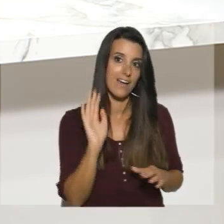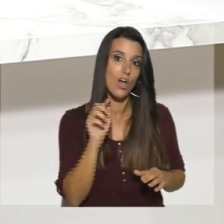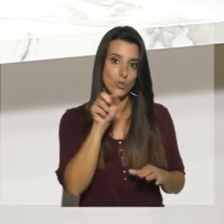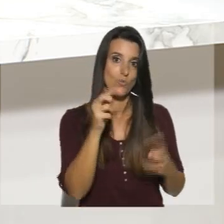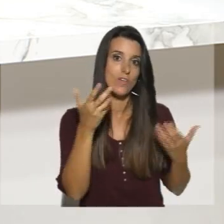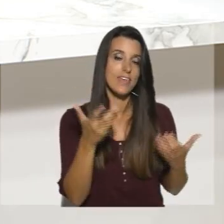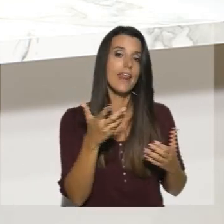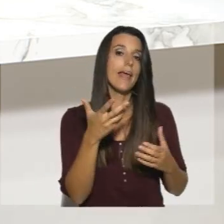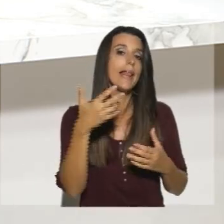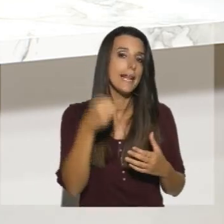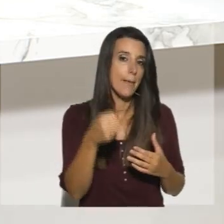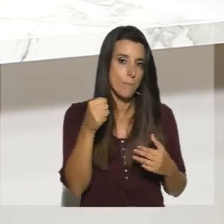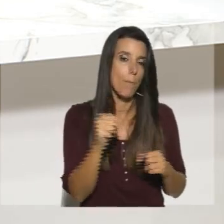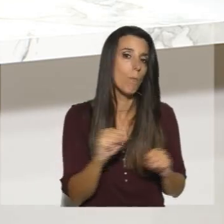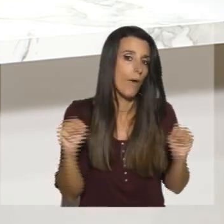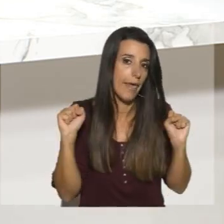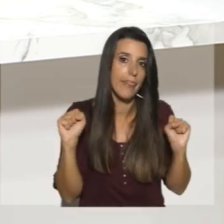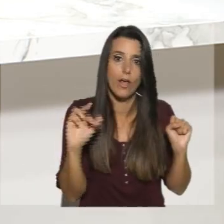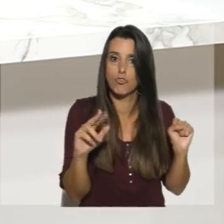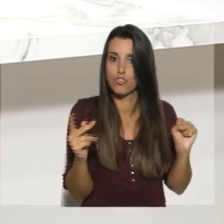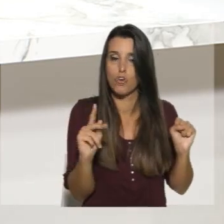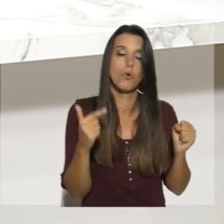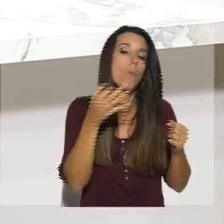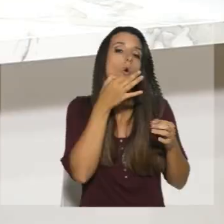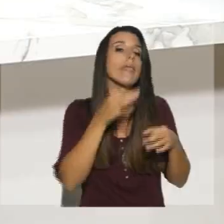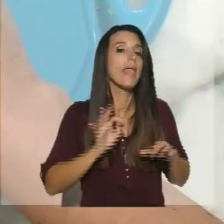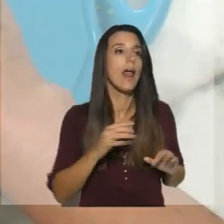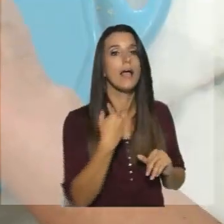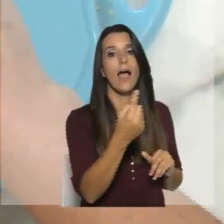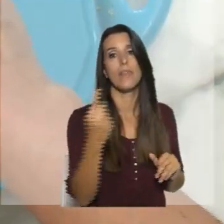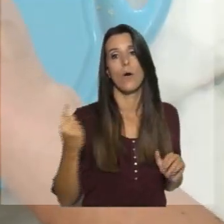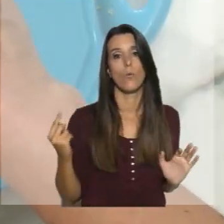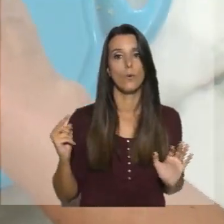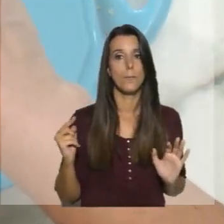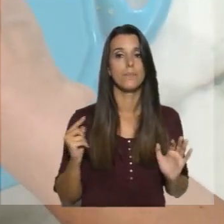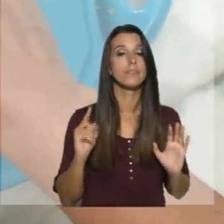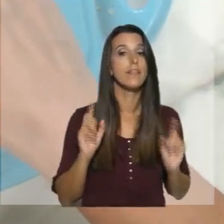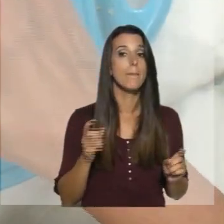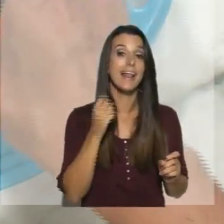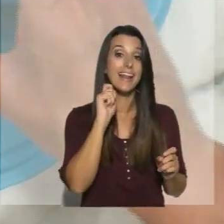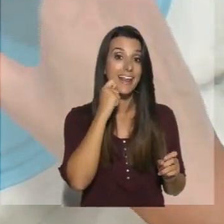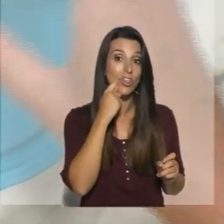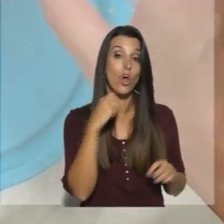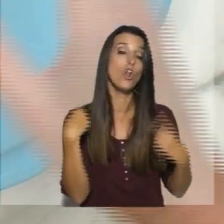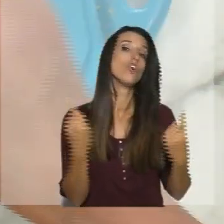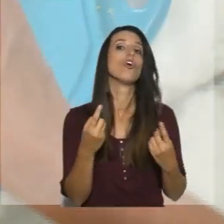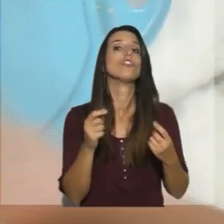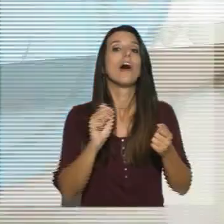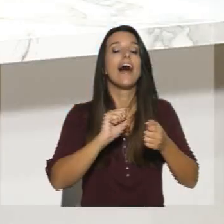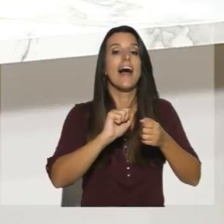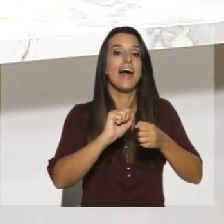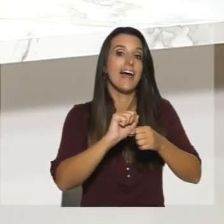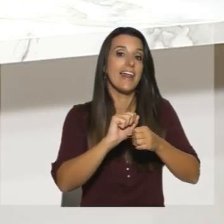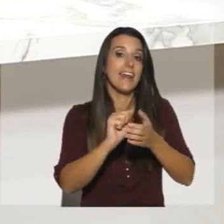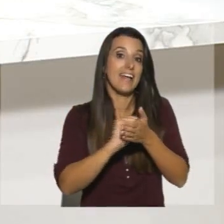querés hacerlo con limón, en este caso también lo puedes hacer con limón, pero como tú quieras. Una cosa que está bueno es que nosotros usamos la ralladura en